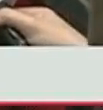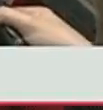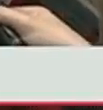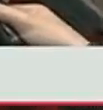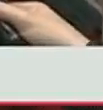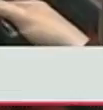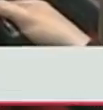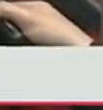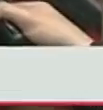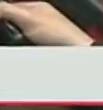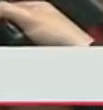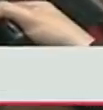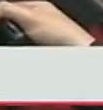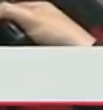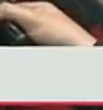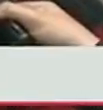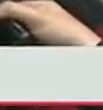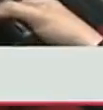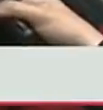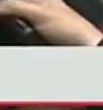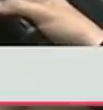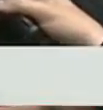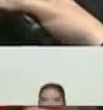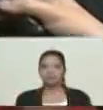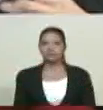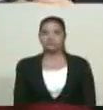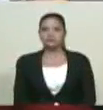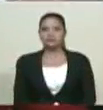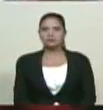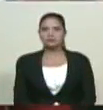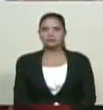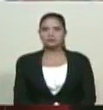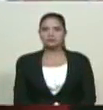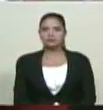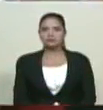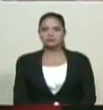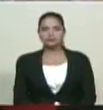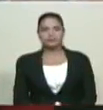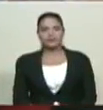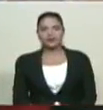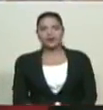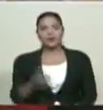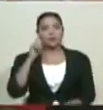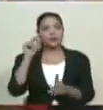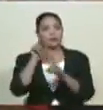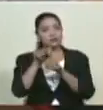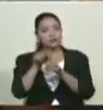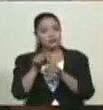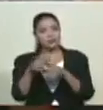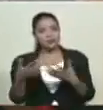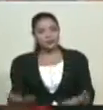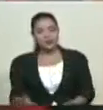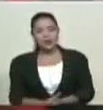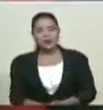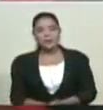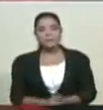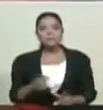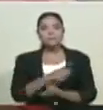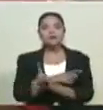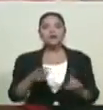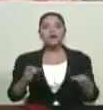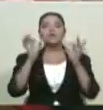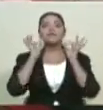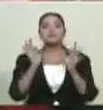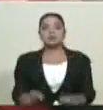mejor, ¿verdad? El chavismo, se escucha más objetivo, porque si cuando uno dice